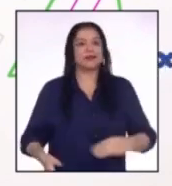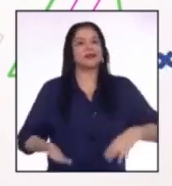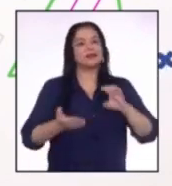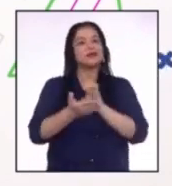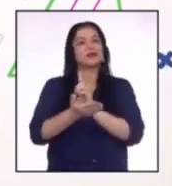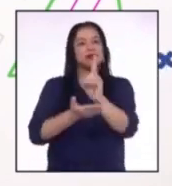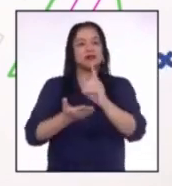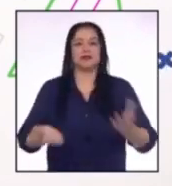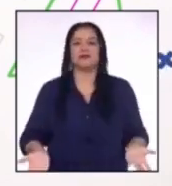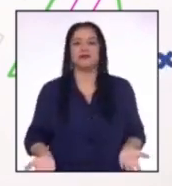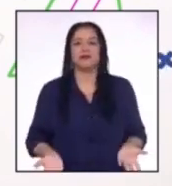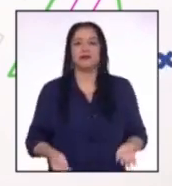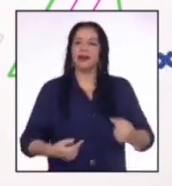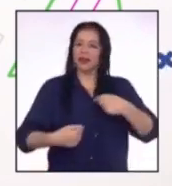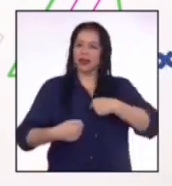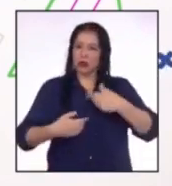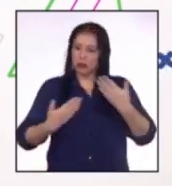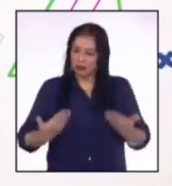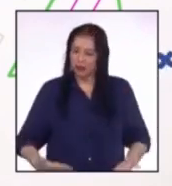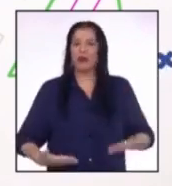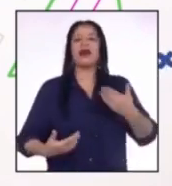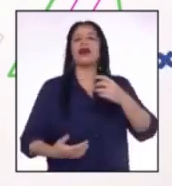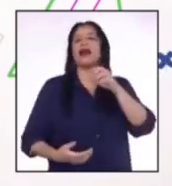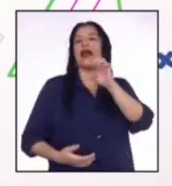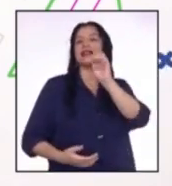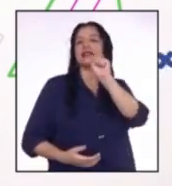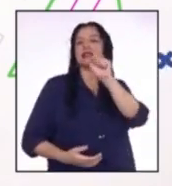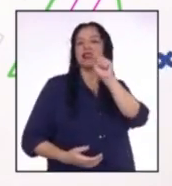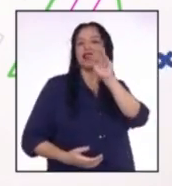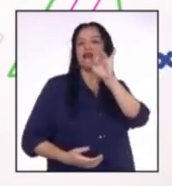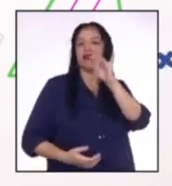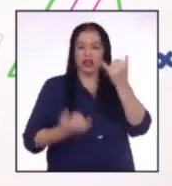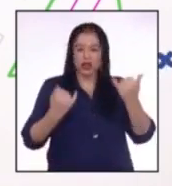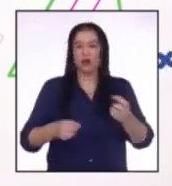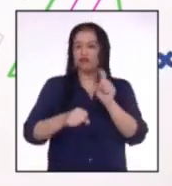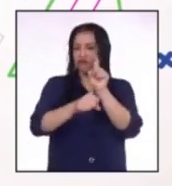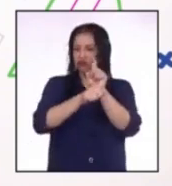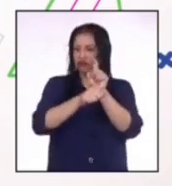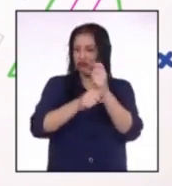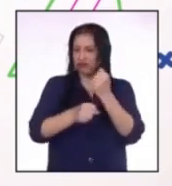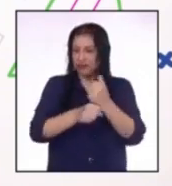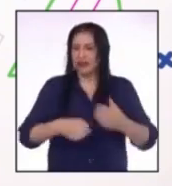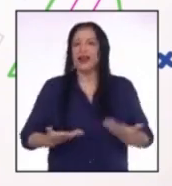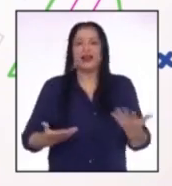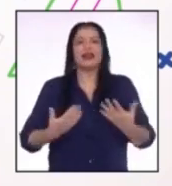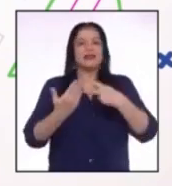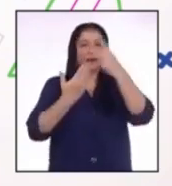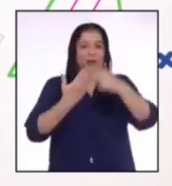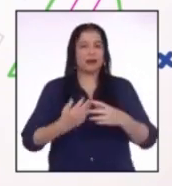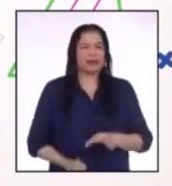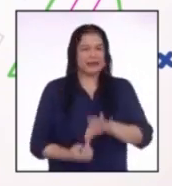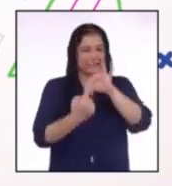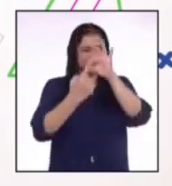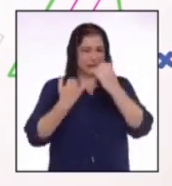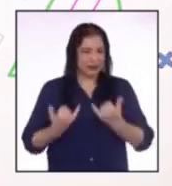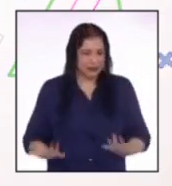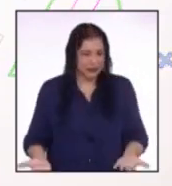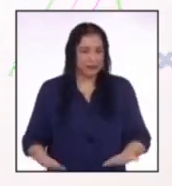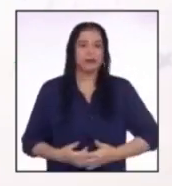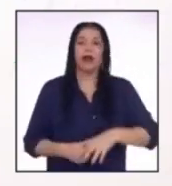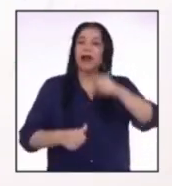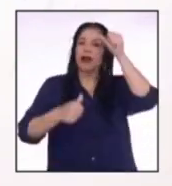del ministerio de educación yo soy stephanie orúe y estaré con ustedes el día de hoy en nuestro episodio especial